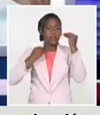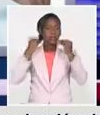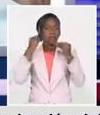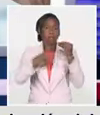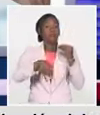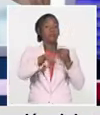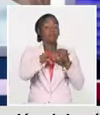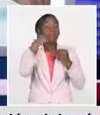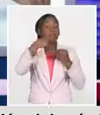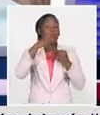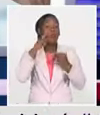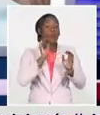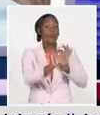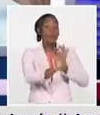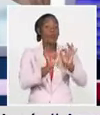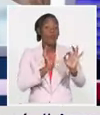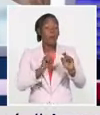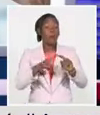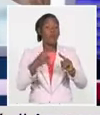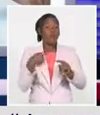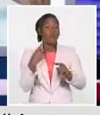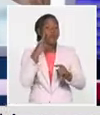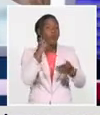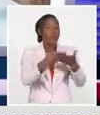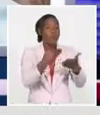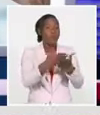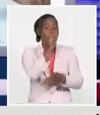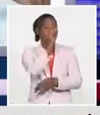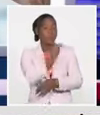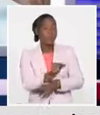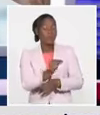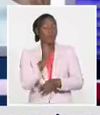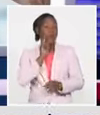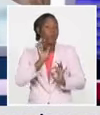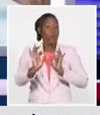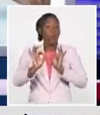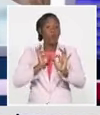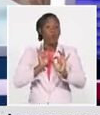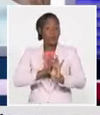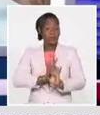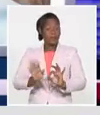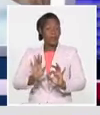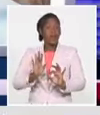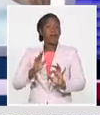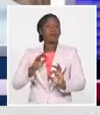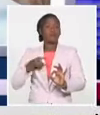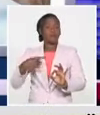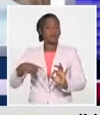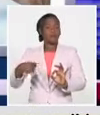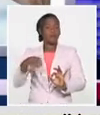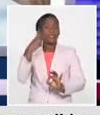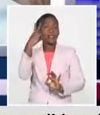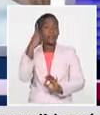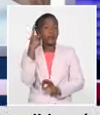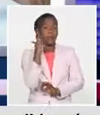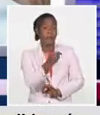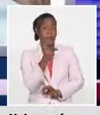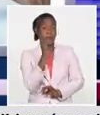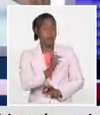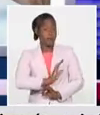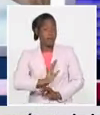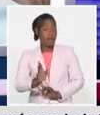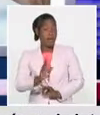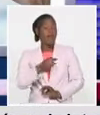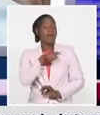un cuidado durante todo el tiempo, hasta que se reciba las 3 dosis, igual manteniendo la